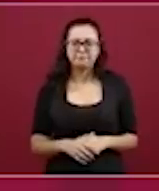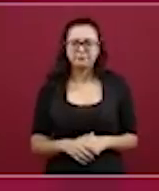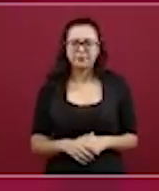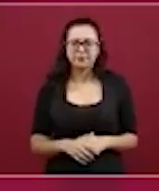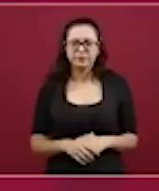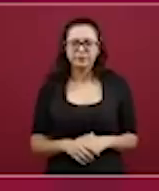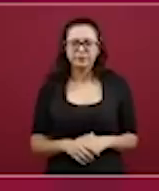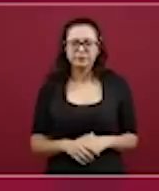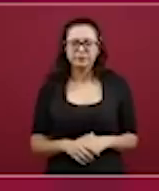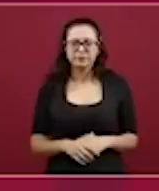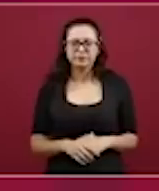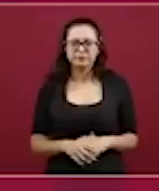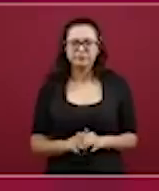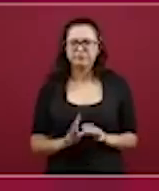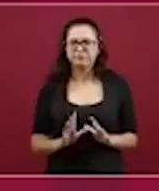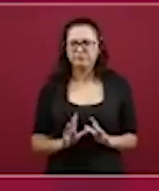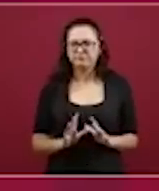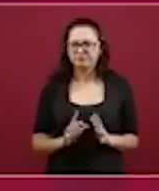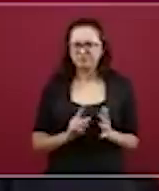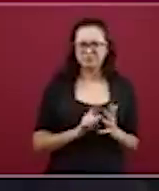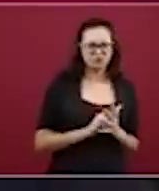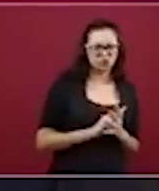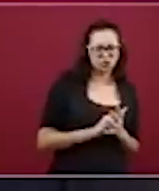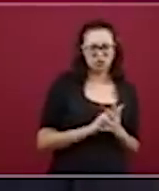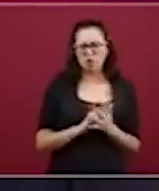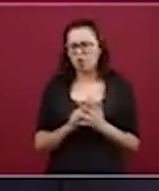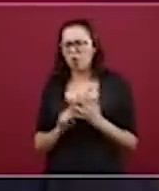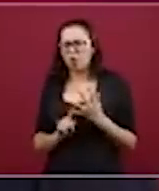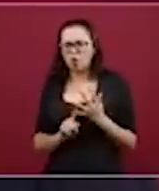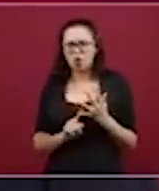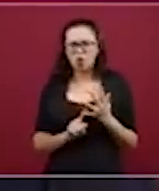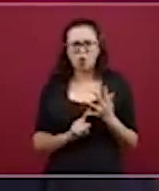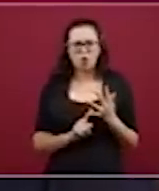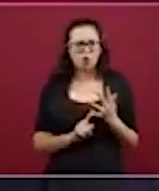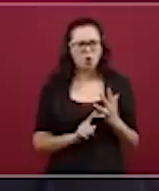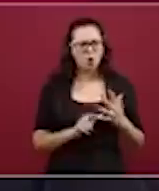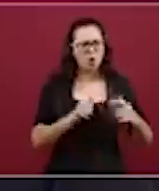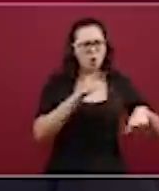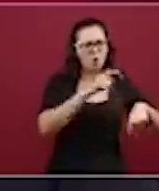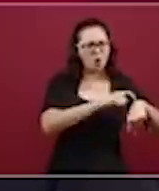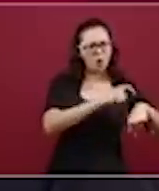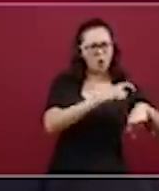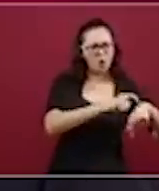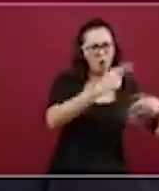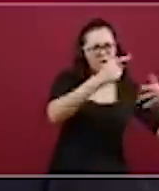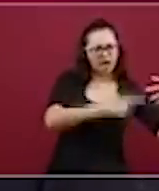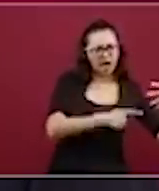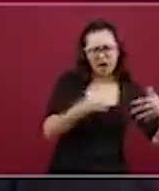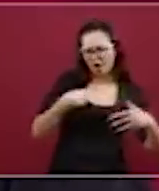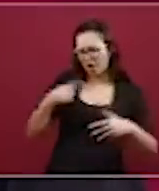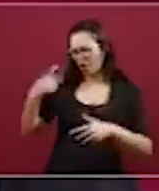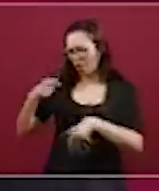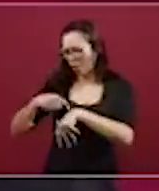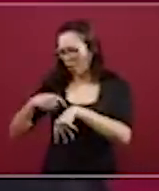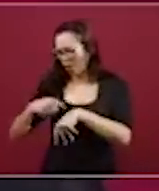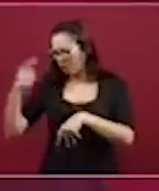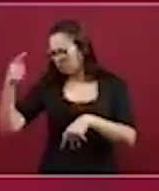opciones y ofrecieron que podía ser ahí. Dije yo